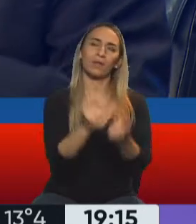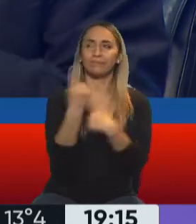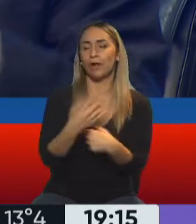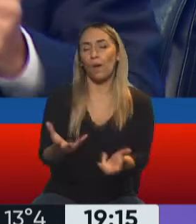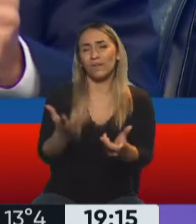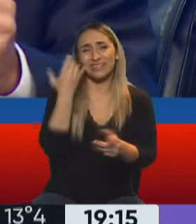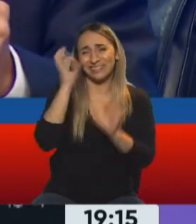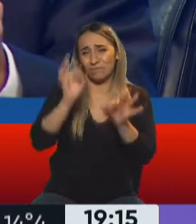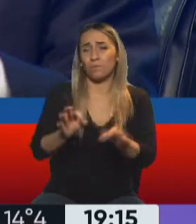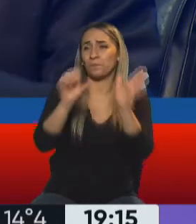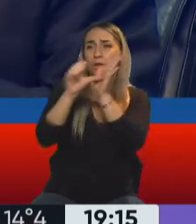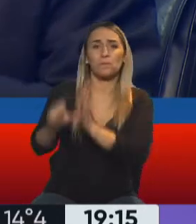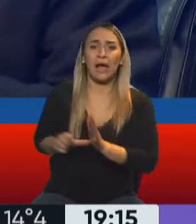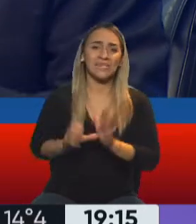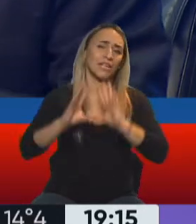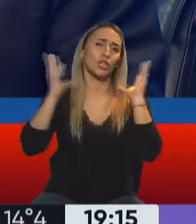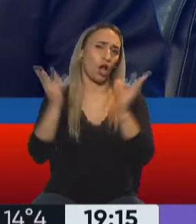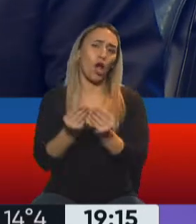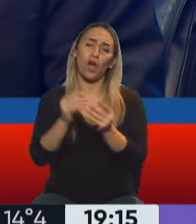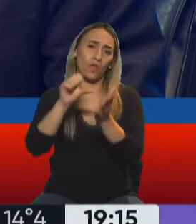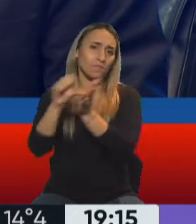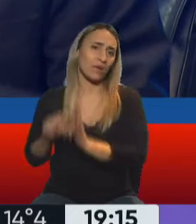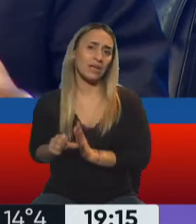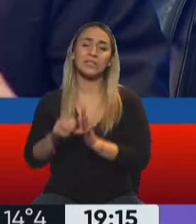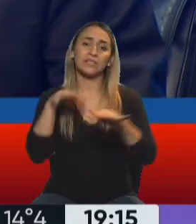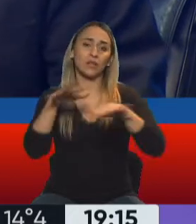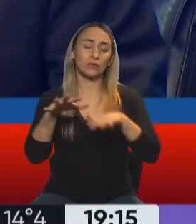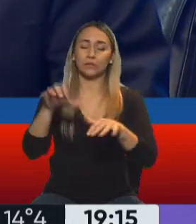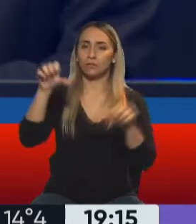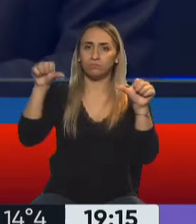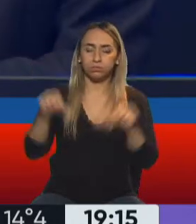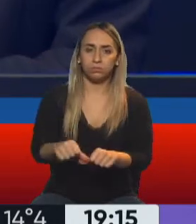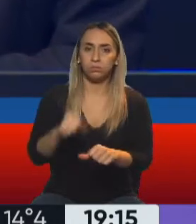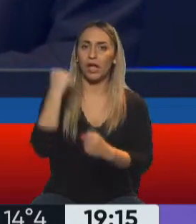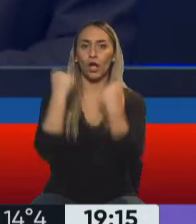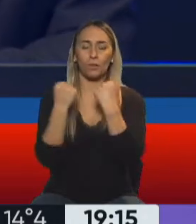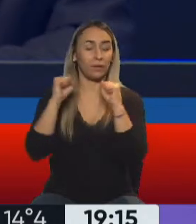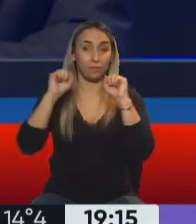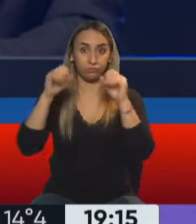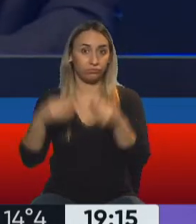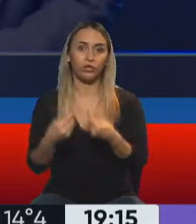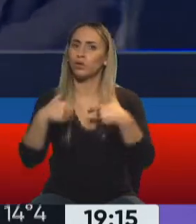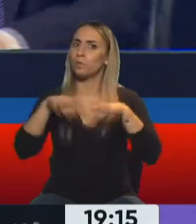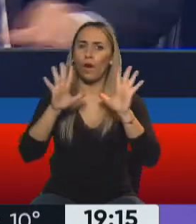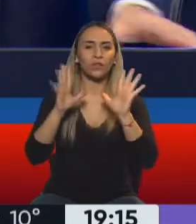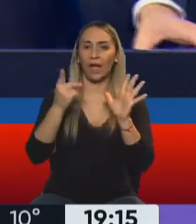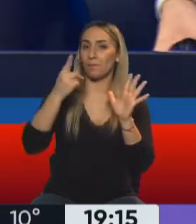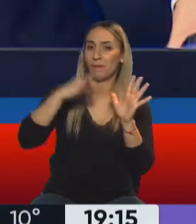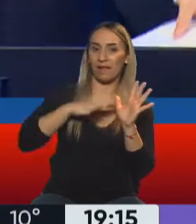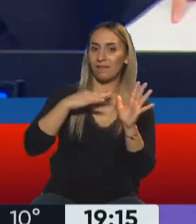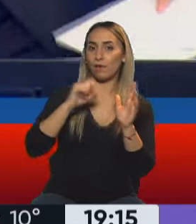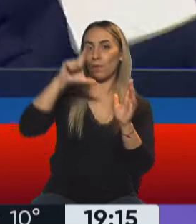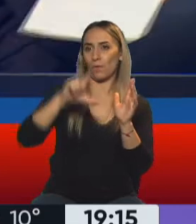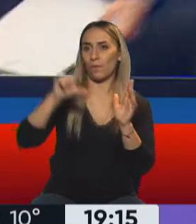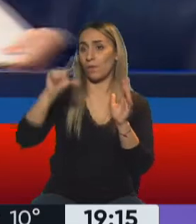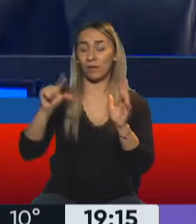los países, están en un momento de crisis, están en un momento de incertidumbre económica, no importa el nivel de ingresos, todos en mayor o en menor